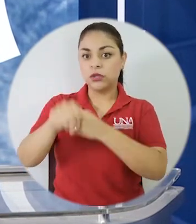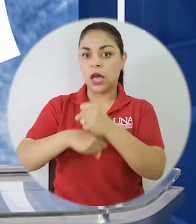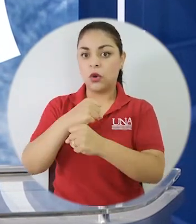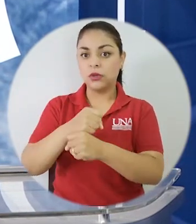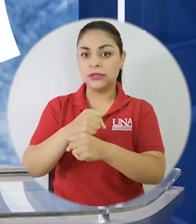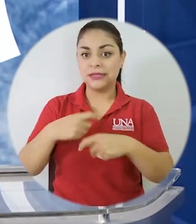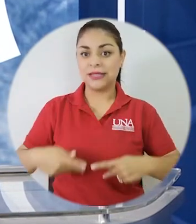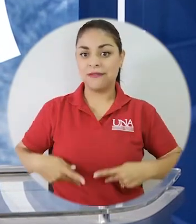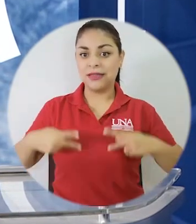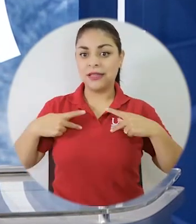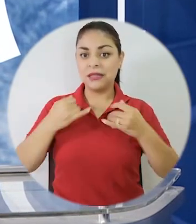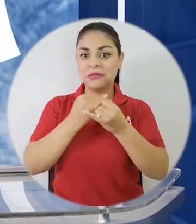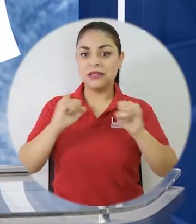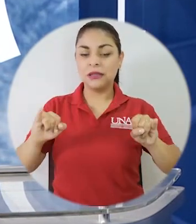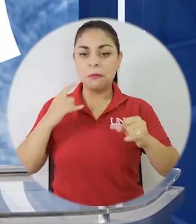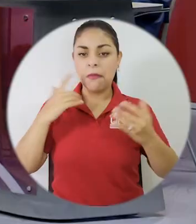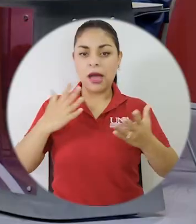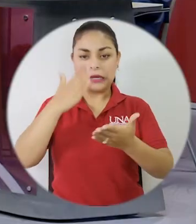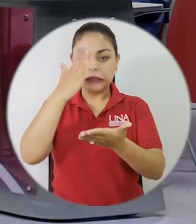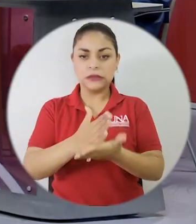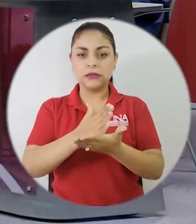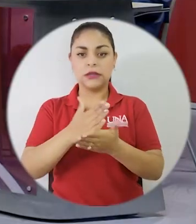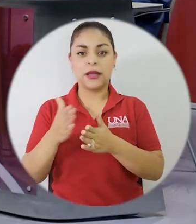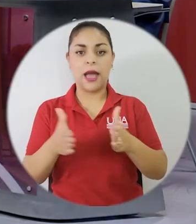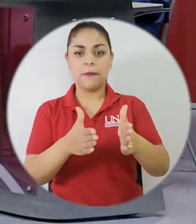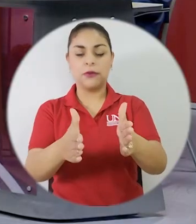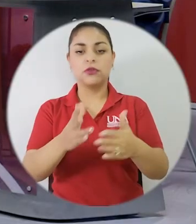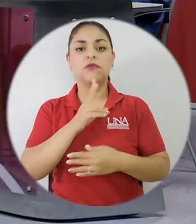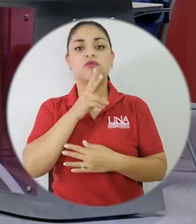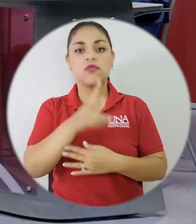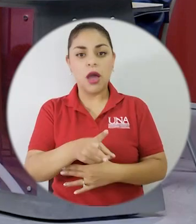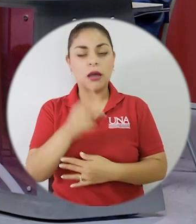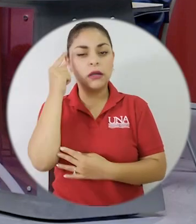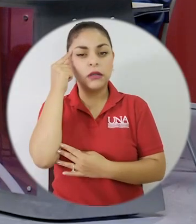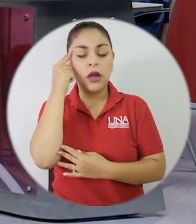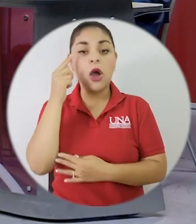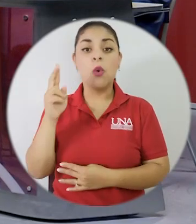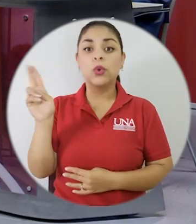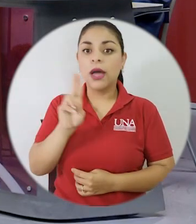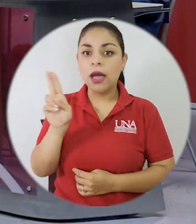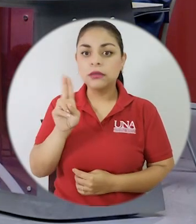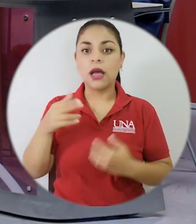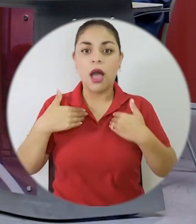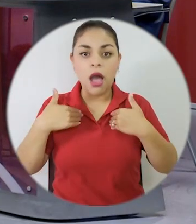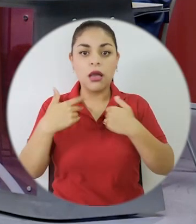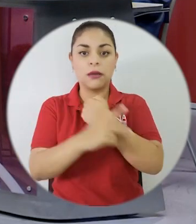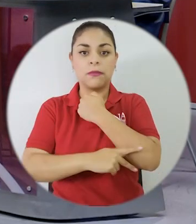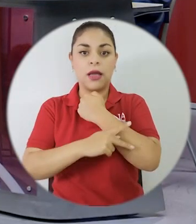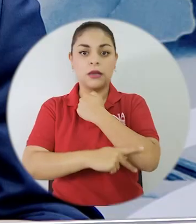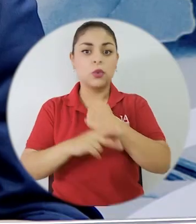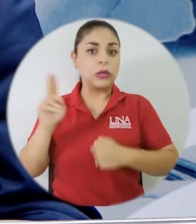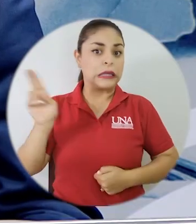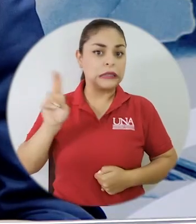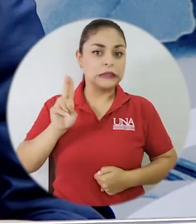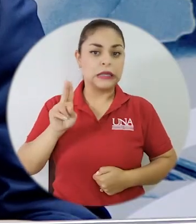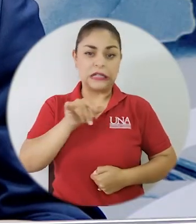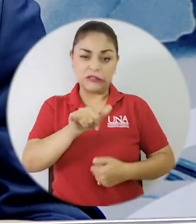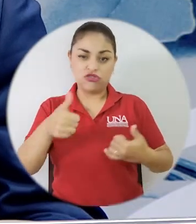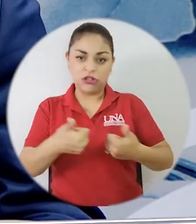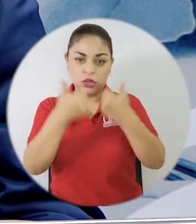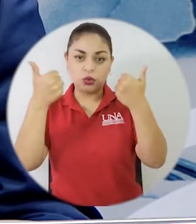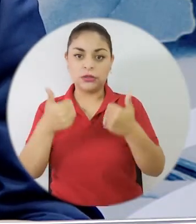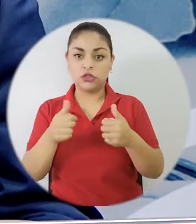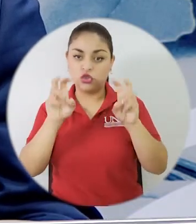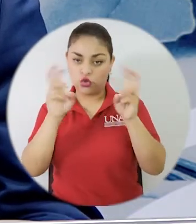el camino y realmente reflexionar sobre las urgencias que tiene el país, los retos en esta materia. Sí, a mí me parece